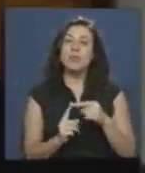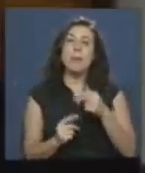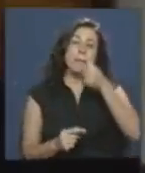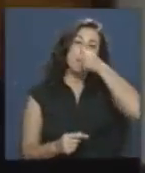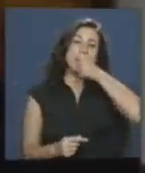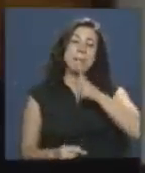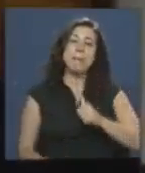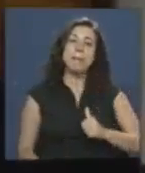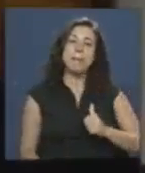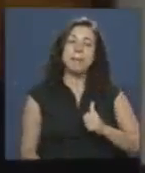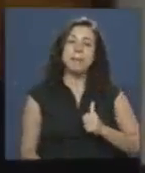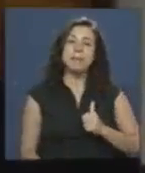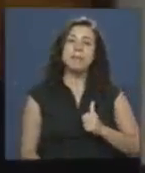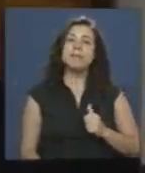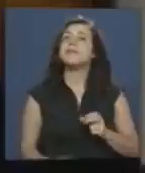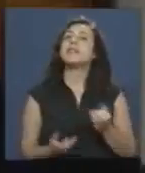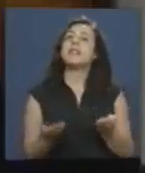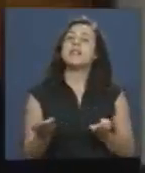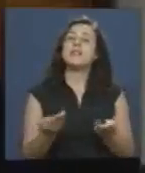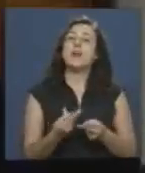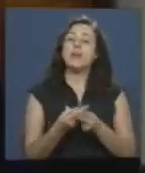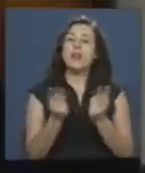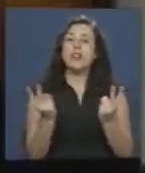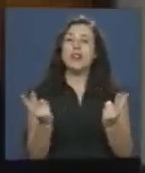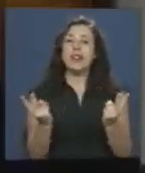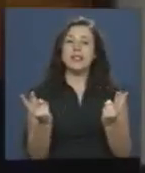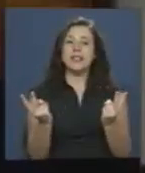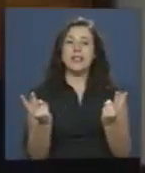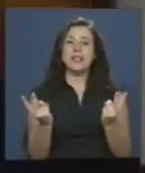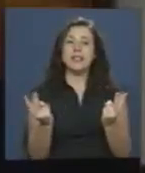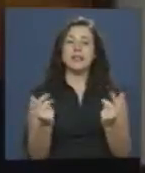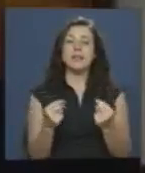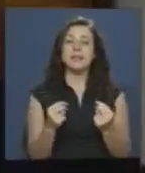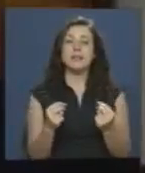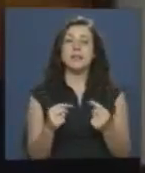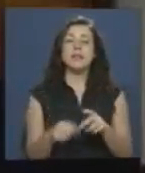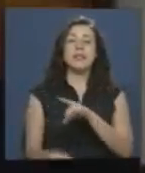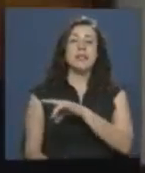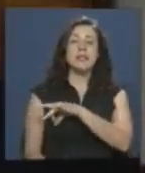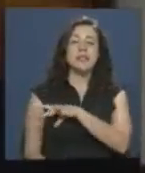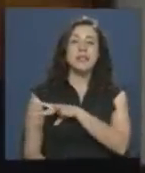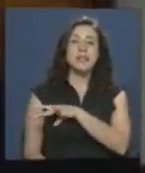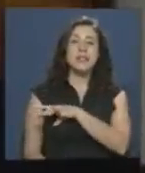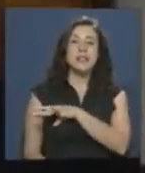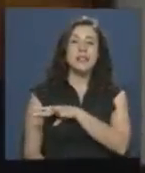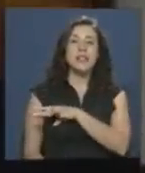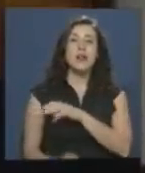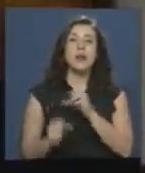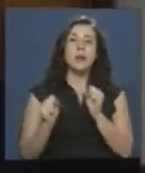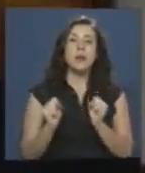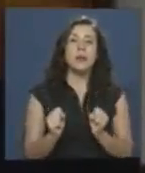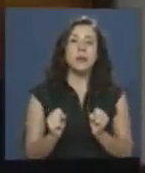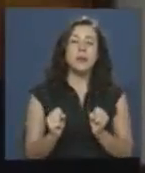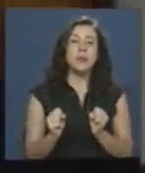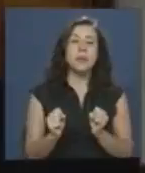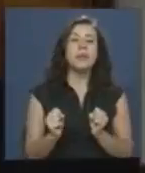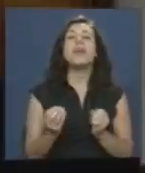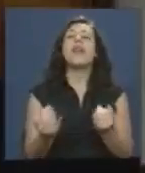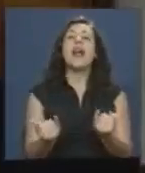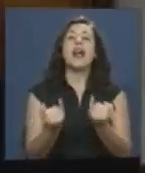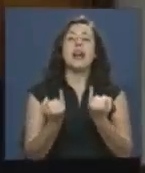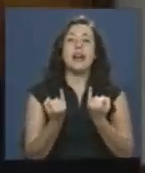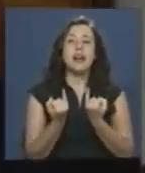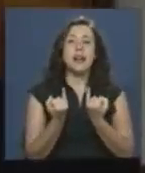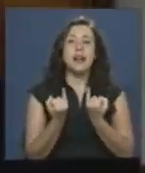que cumplen funciones de carácter público. Por ende, las chilenas y chilenos podrán tener acceso a la información